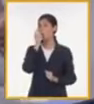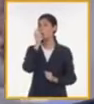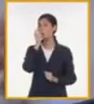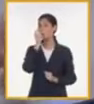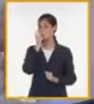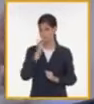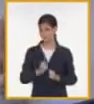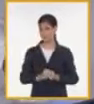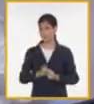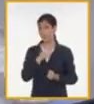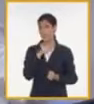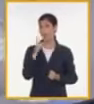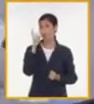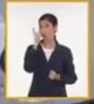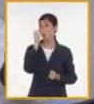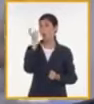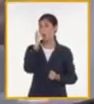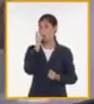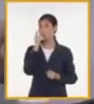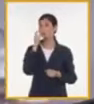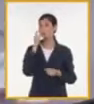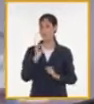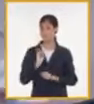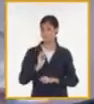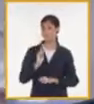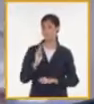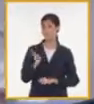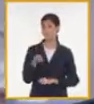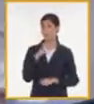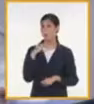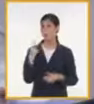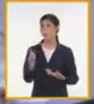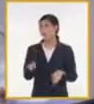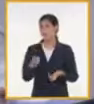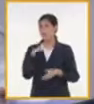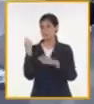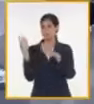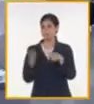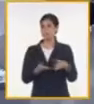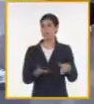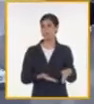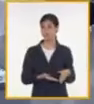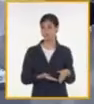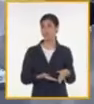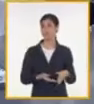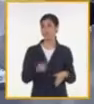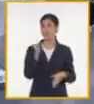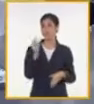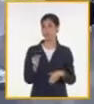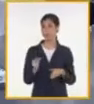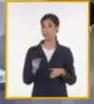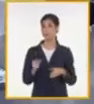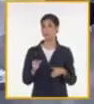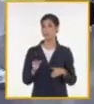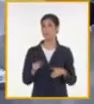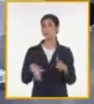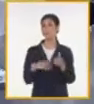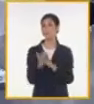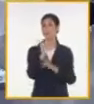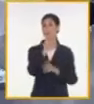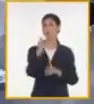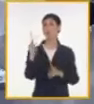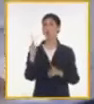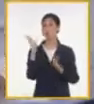asesinato del diplomático cubano este Félix García SEP el 11 de septiembre Pero por qué el 11 de